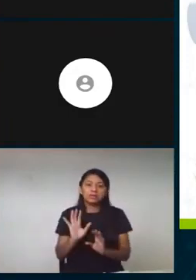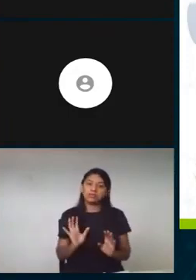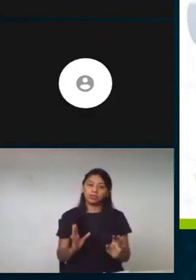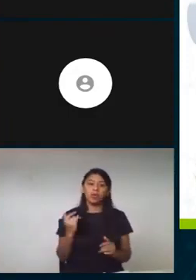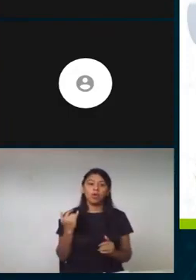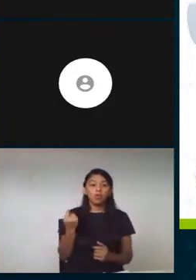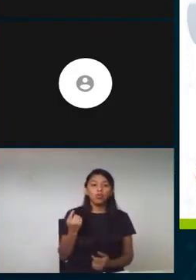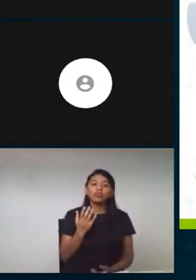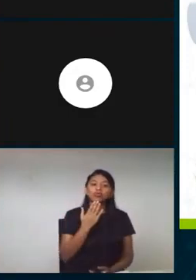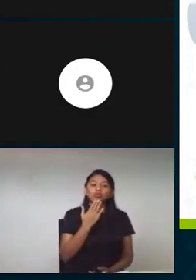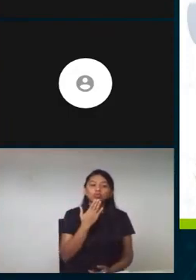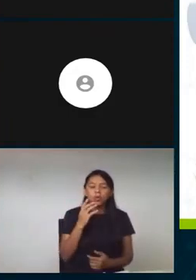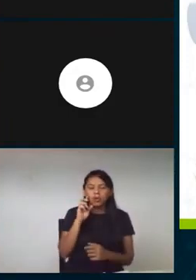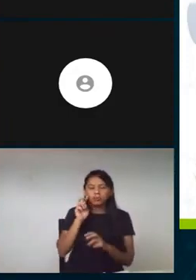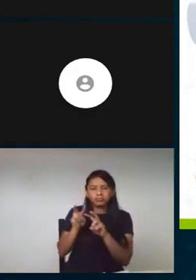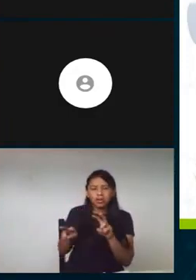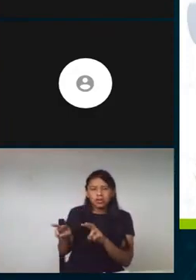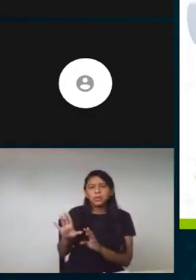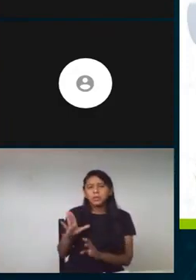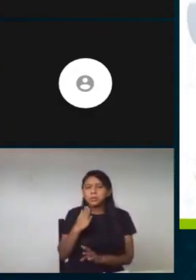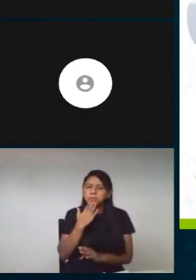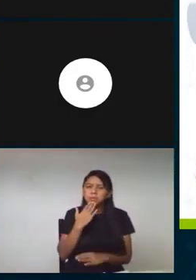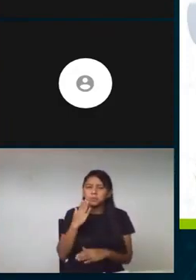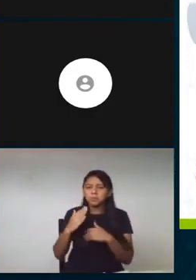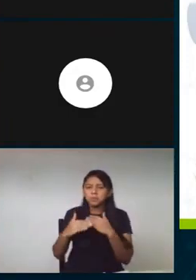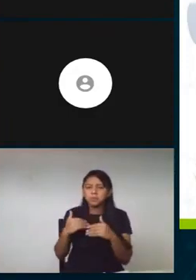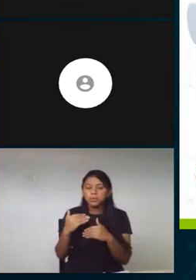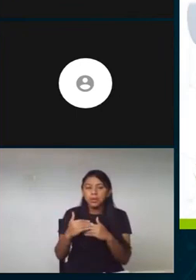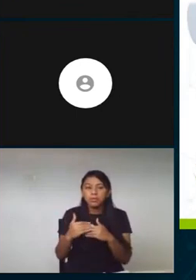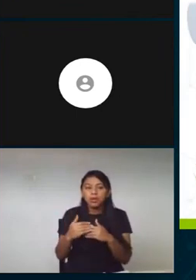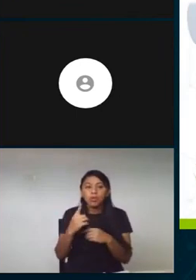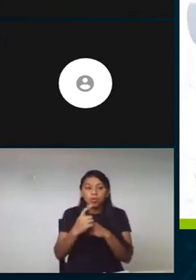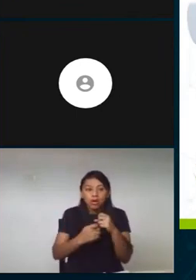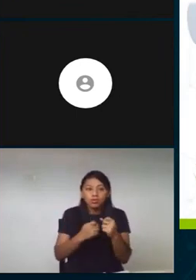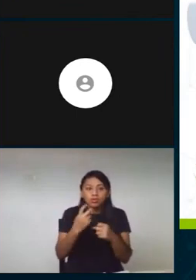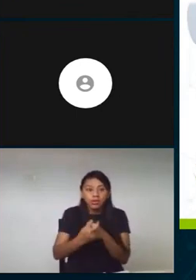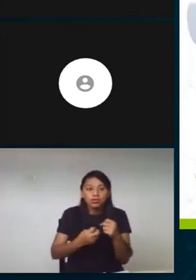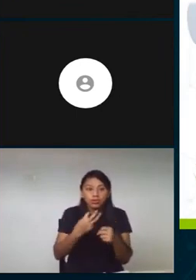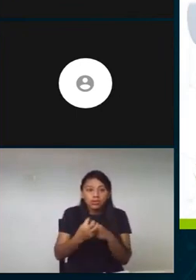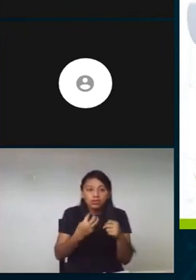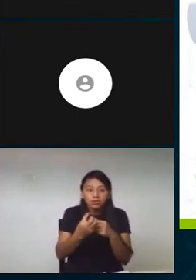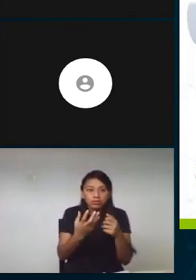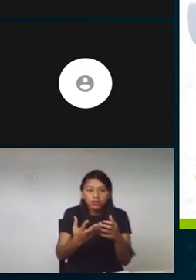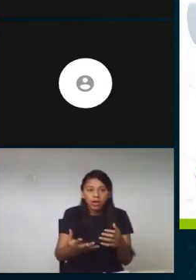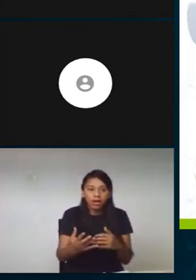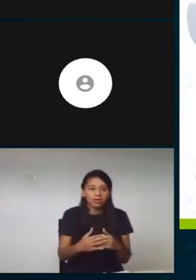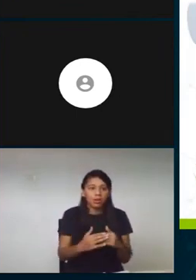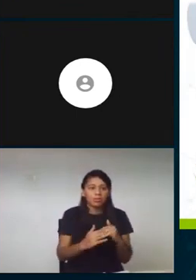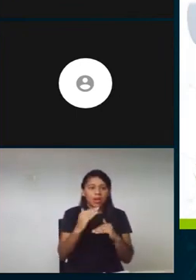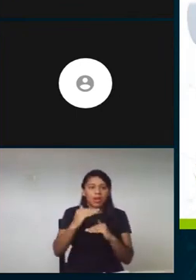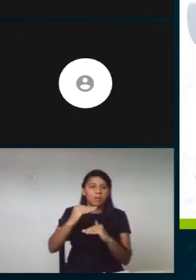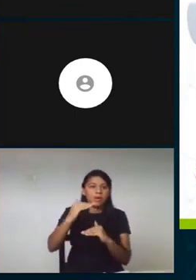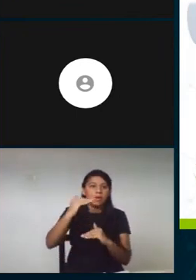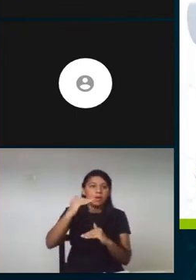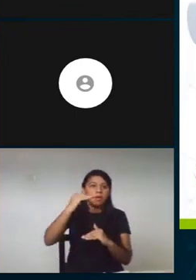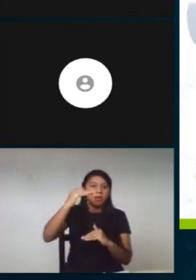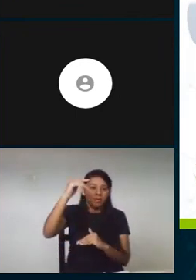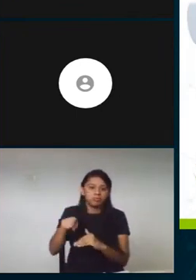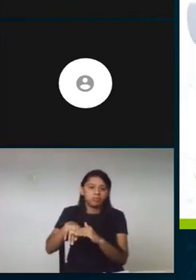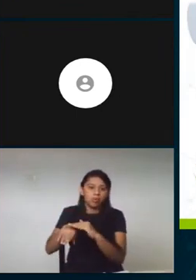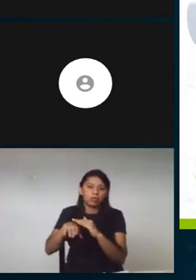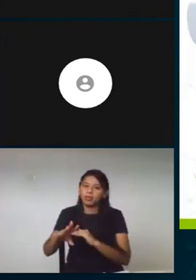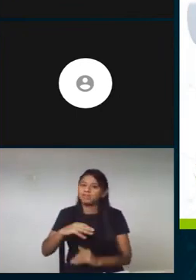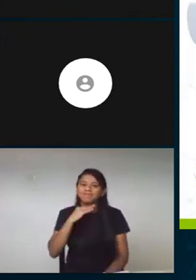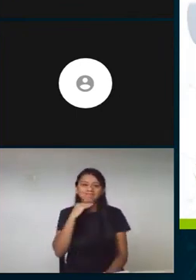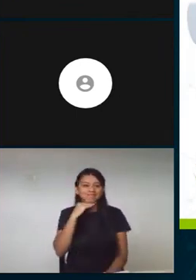cualquier momento va a ser un lugar en el cual no se van a poder albergar la cantidad de basuras que actualmente estamos generando, porque año tras